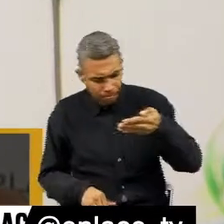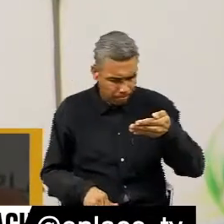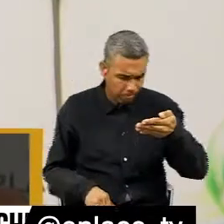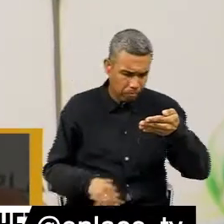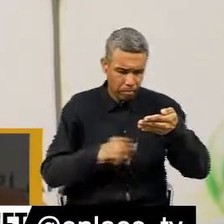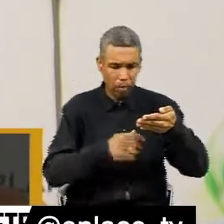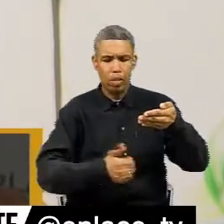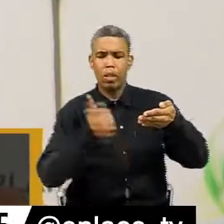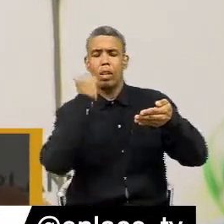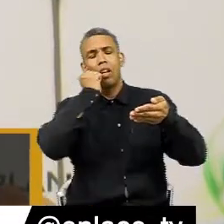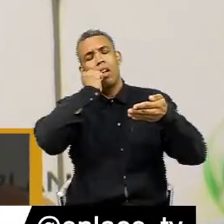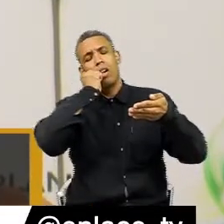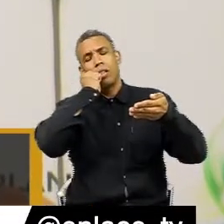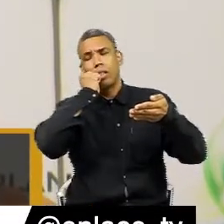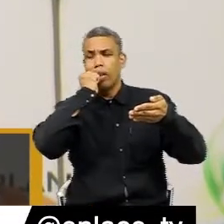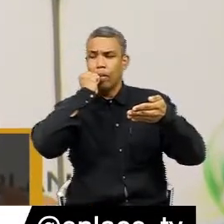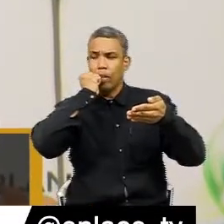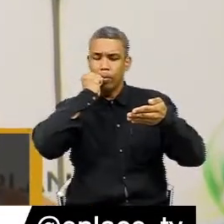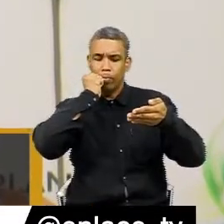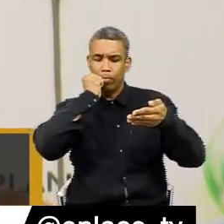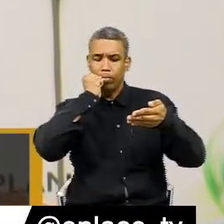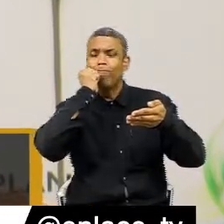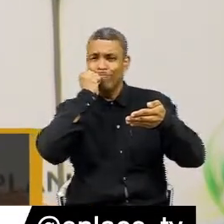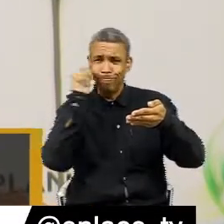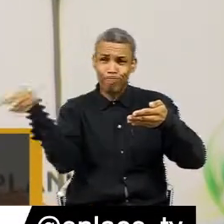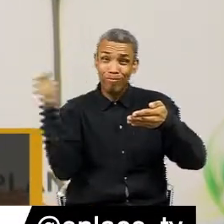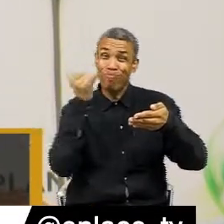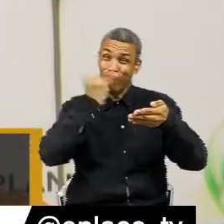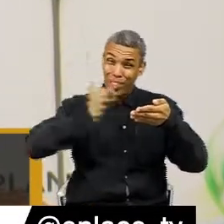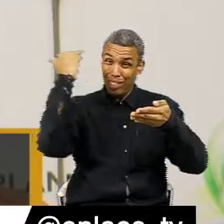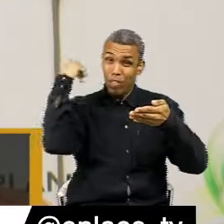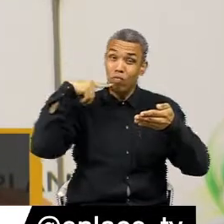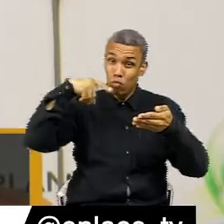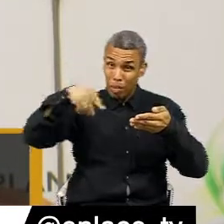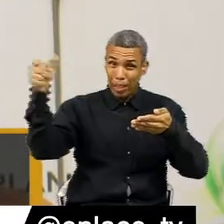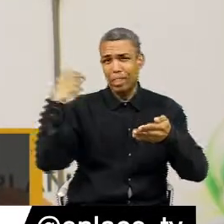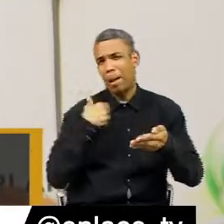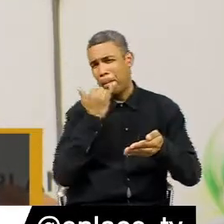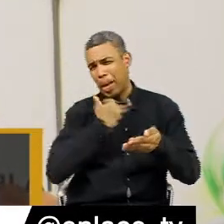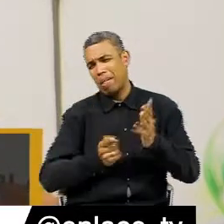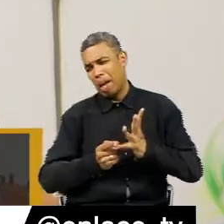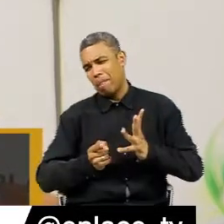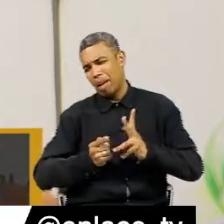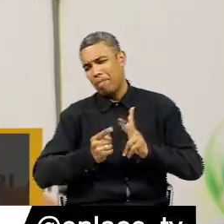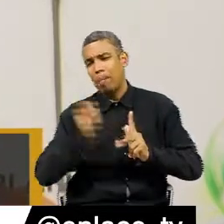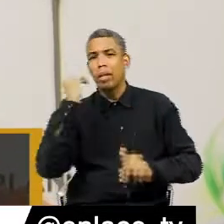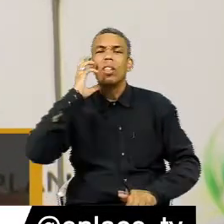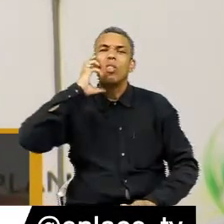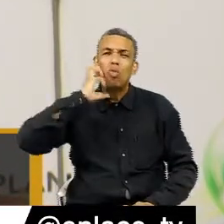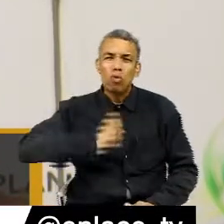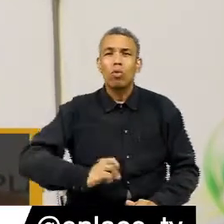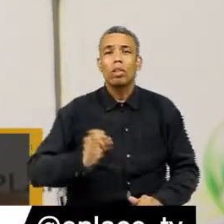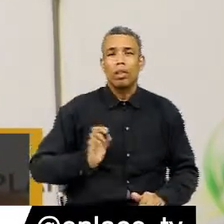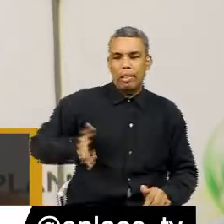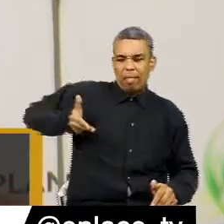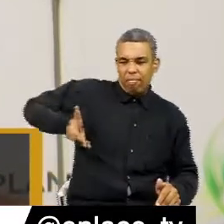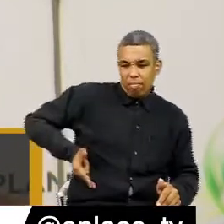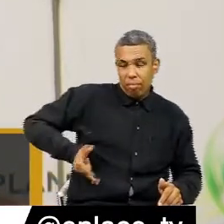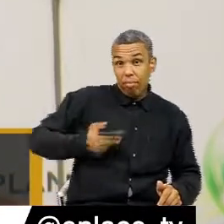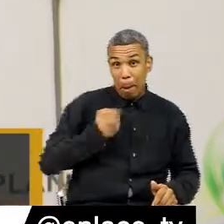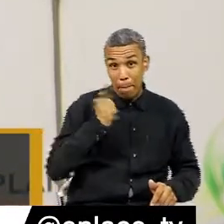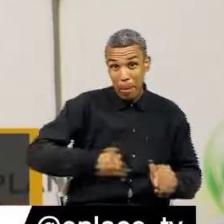de Bucaramanga por el porte ilegal de armas de fuego y el hurto agravado y calificado. Fue capturado en